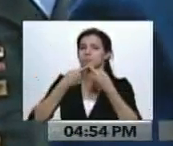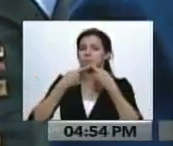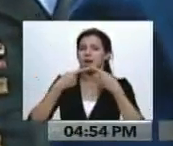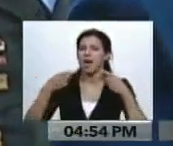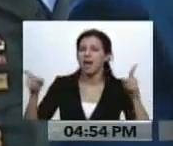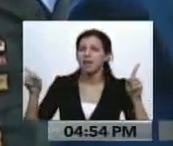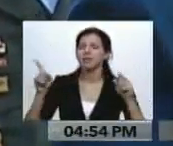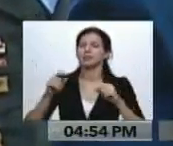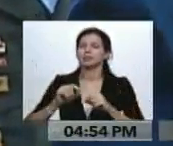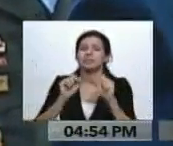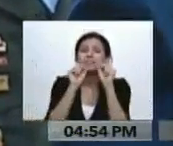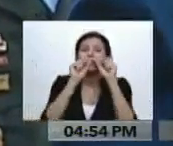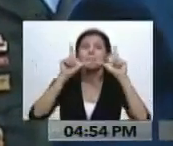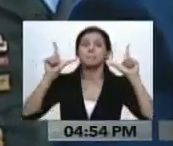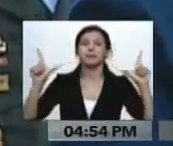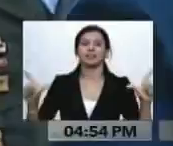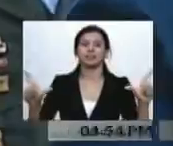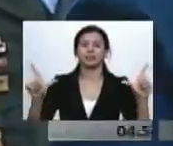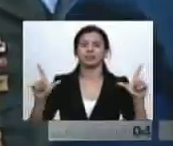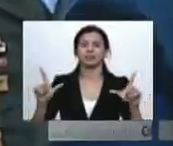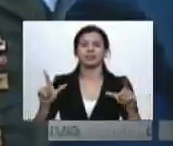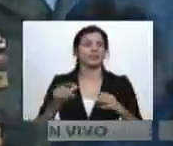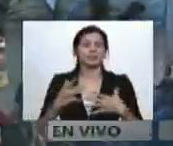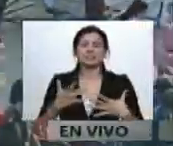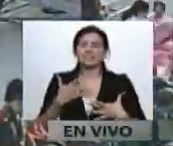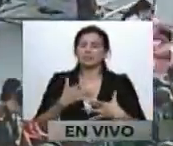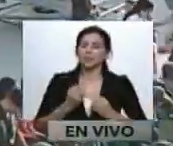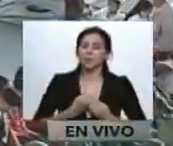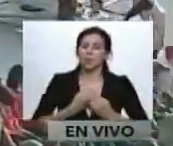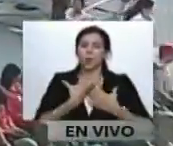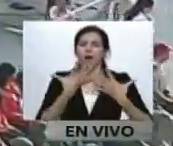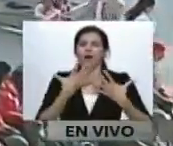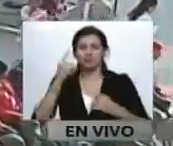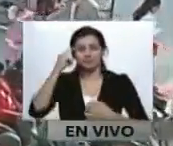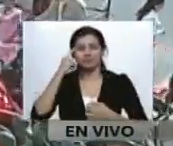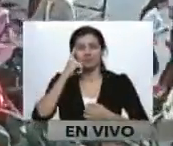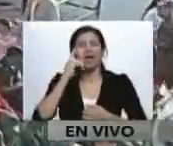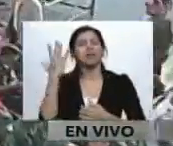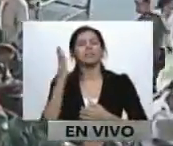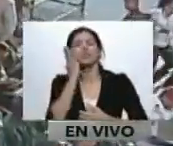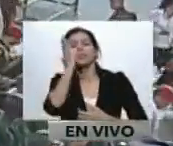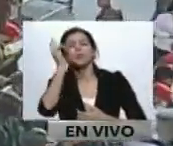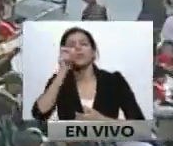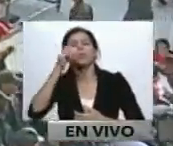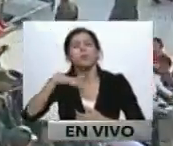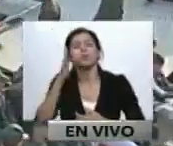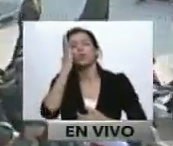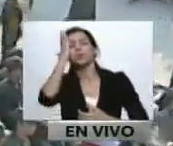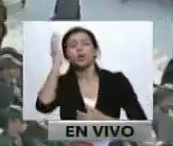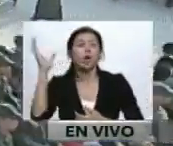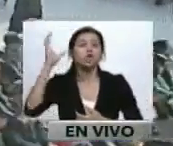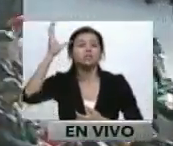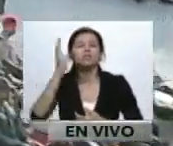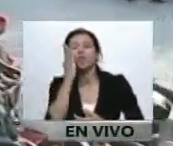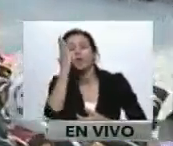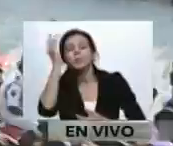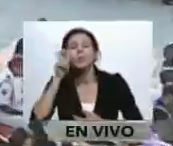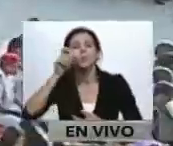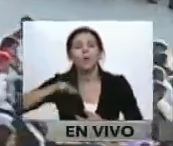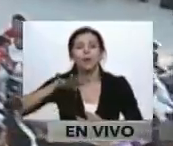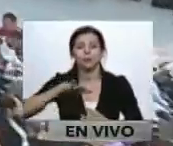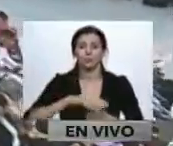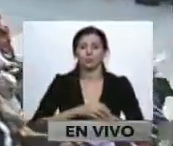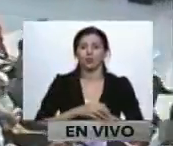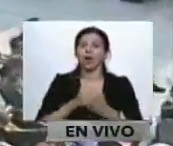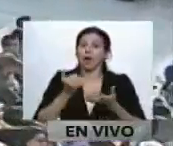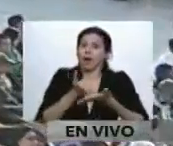supo despertar esa vena y ese espíritu que se encontraba dormido en la conciencia del pueblo venezolano y